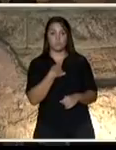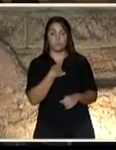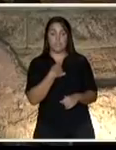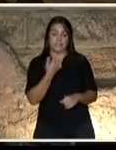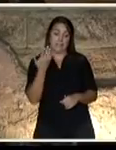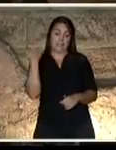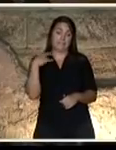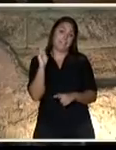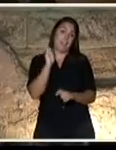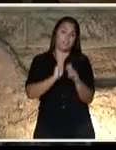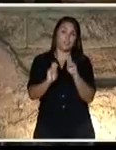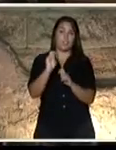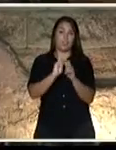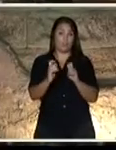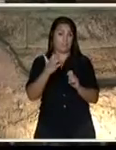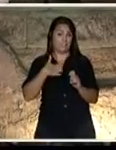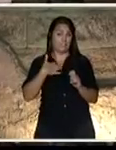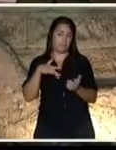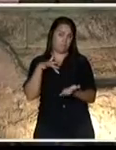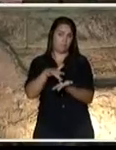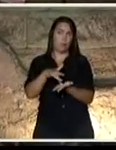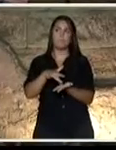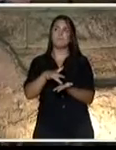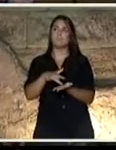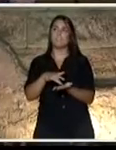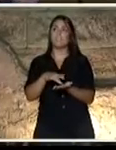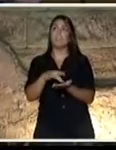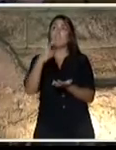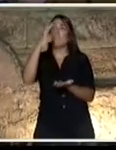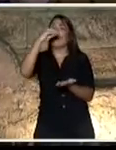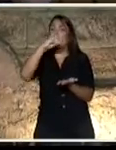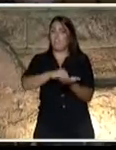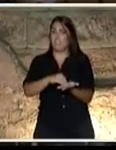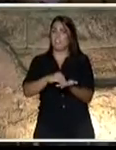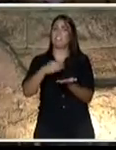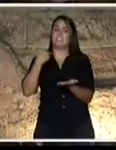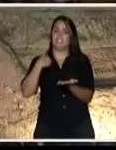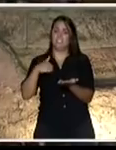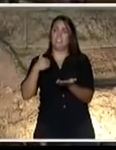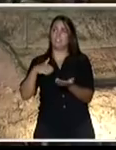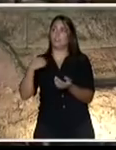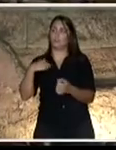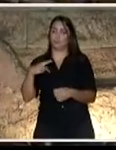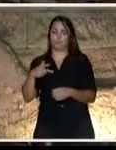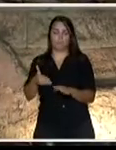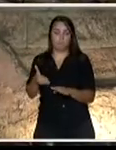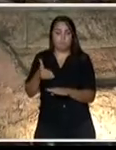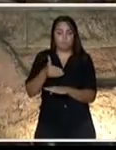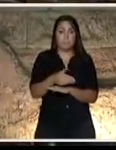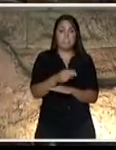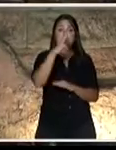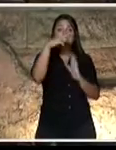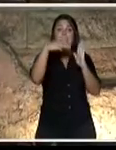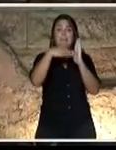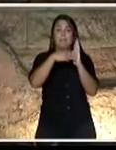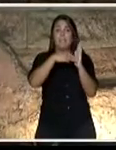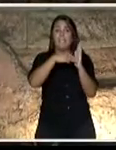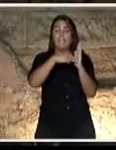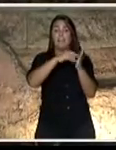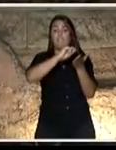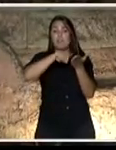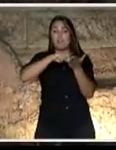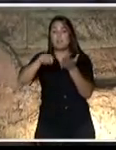nuestra asociación en Sevilla, por dos veces nos hemos acercado con 3.000 y pico de firmas a